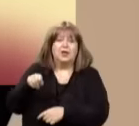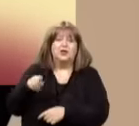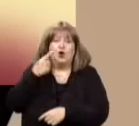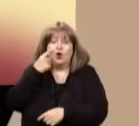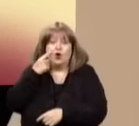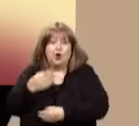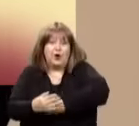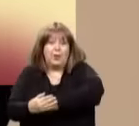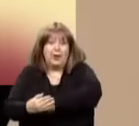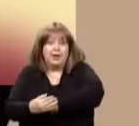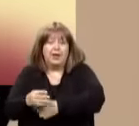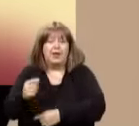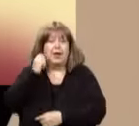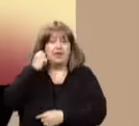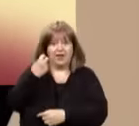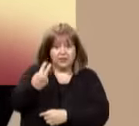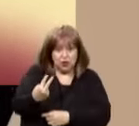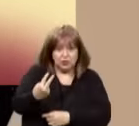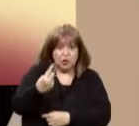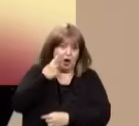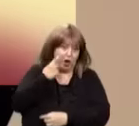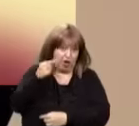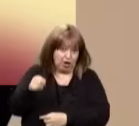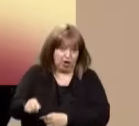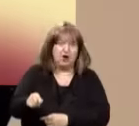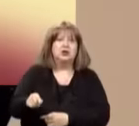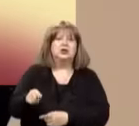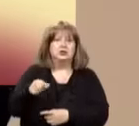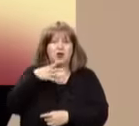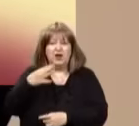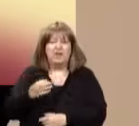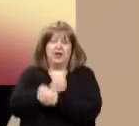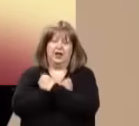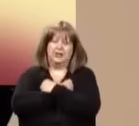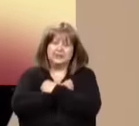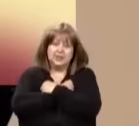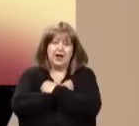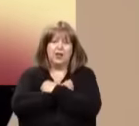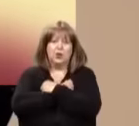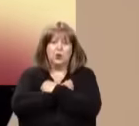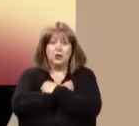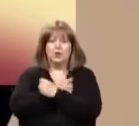bebé, que tiene 2 años, lo extraño mucho, la verdad es que